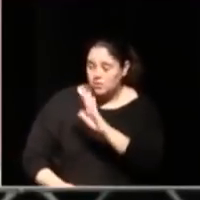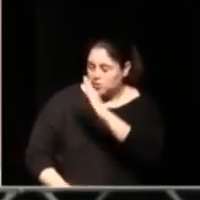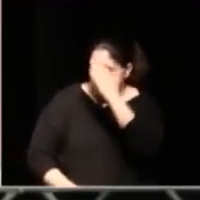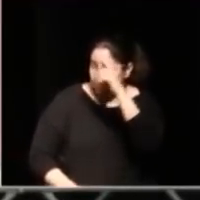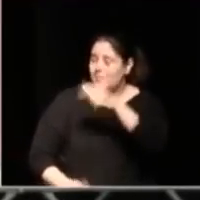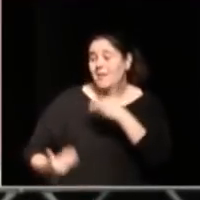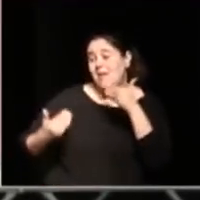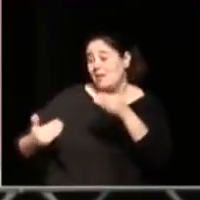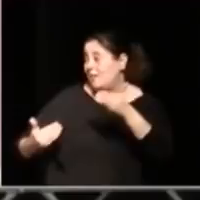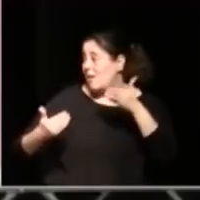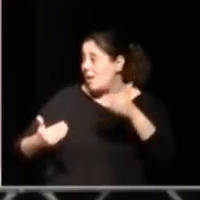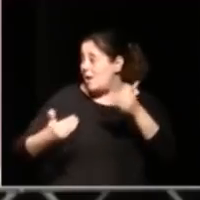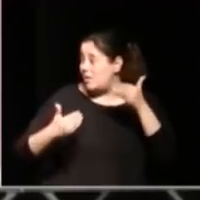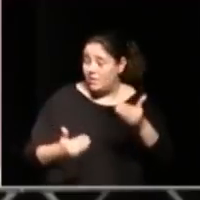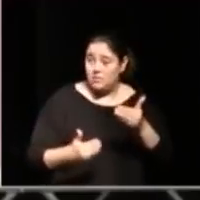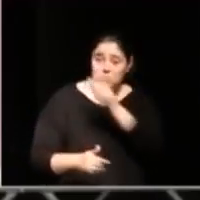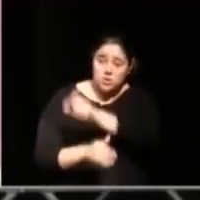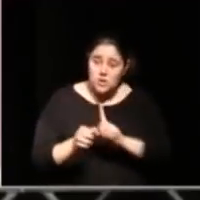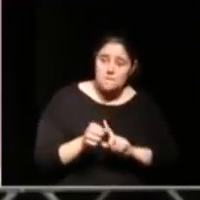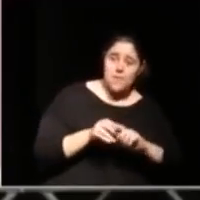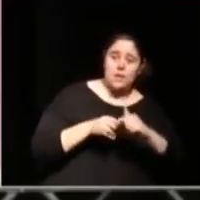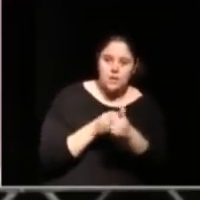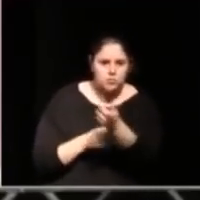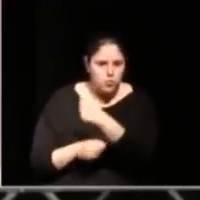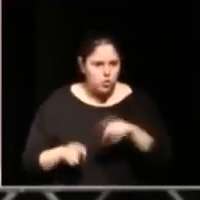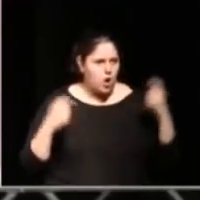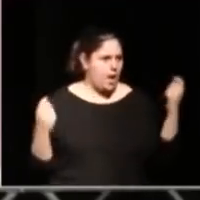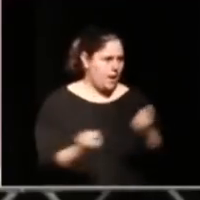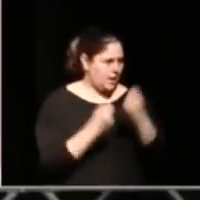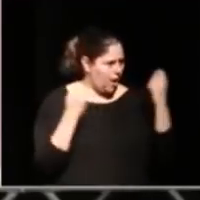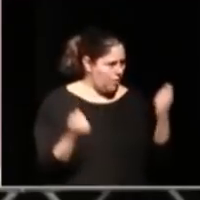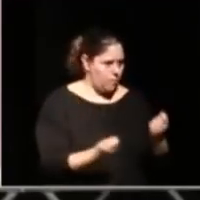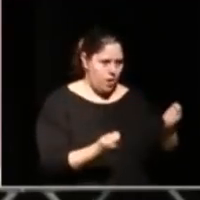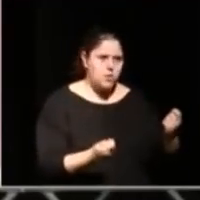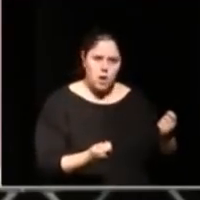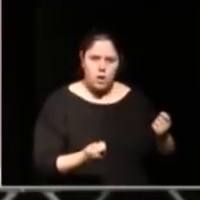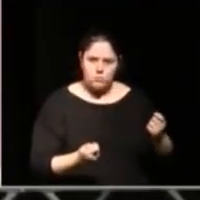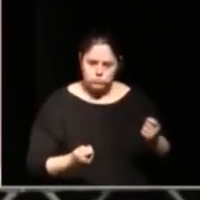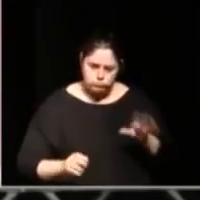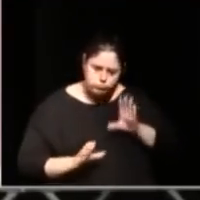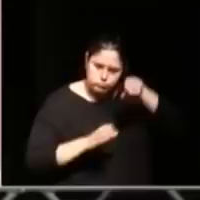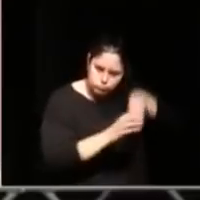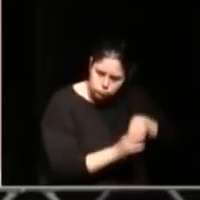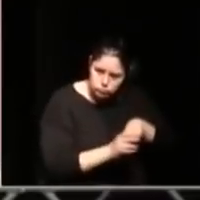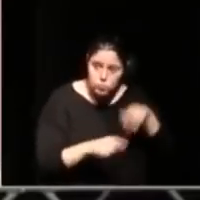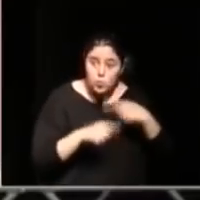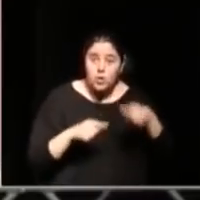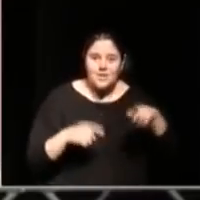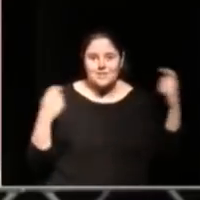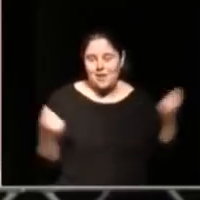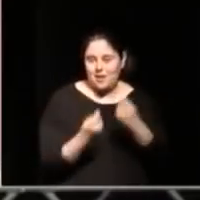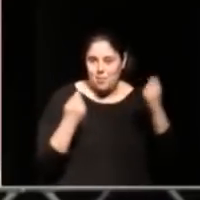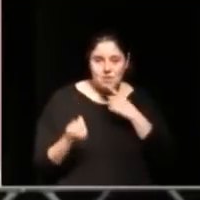todo, muchísimas gracias a los militantes que os habéis echado esta campaña a cuestas, la campaña más difícil.